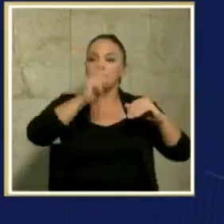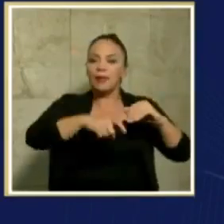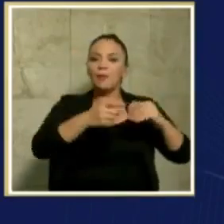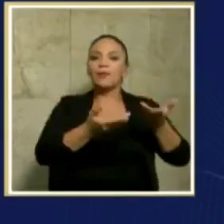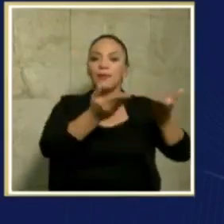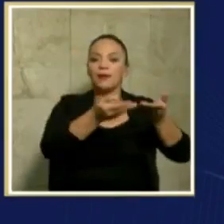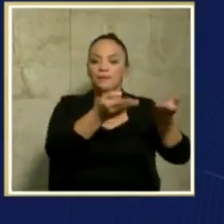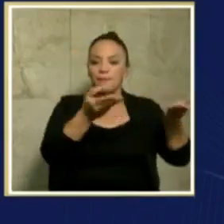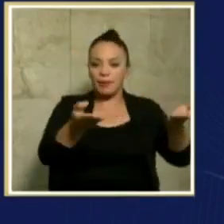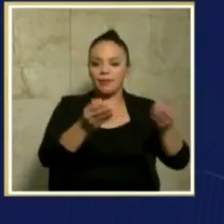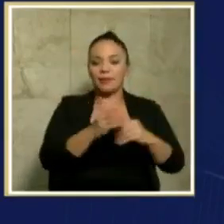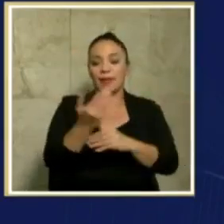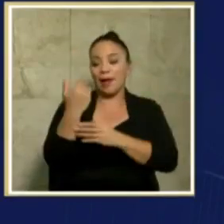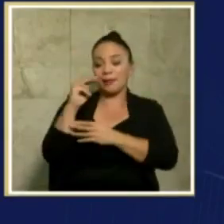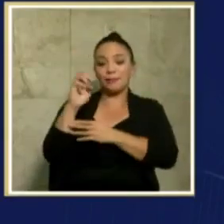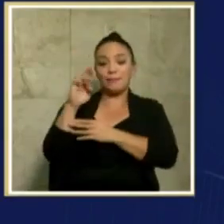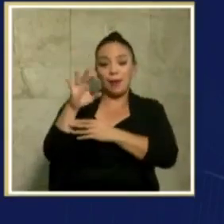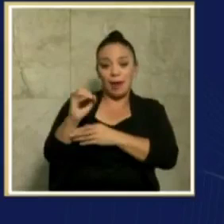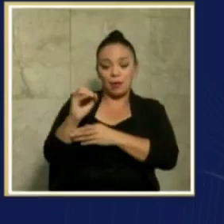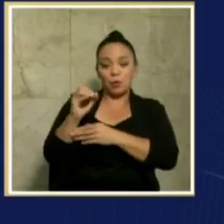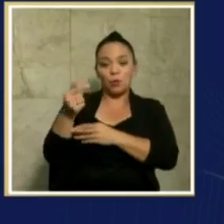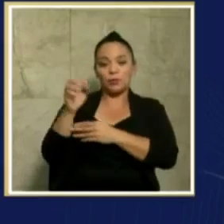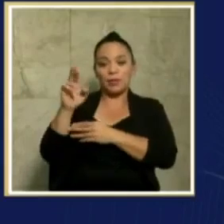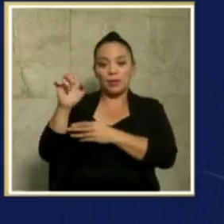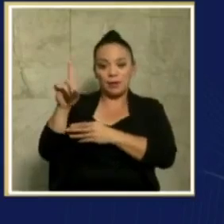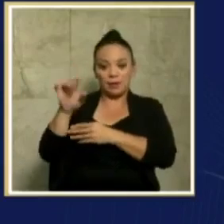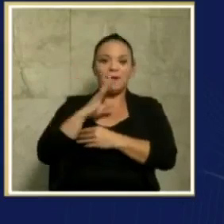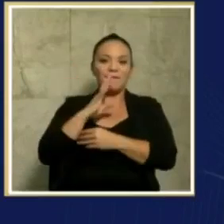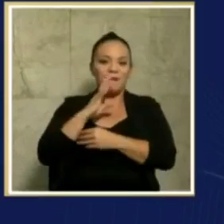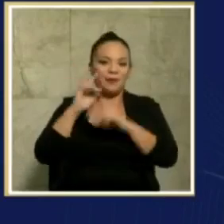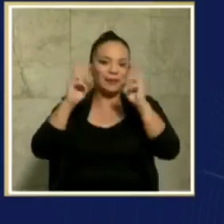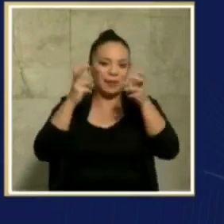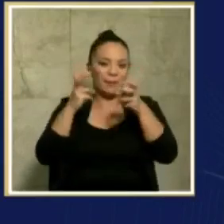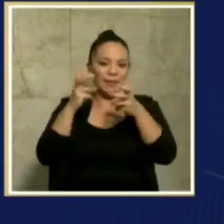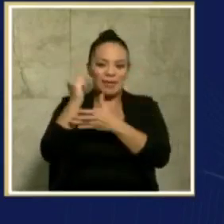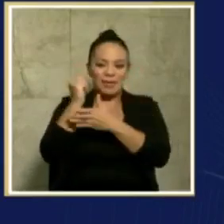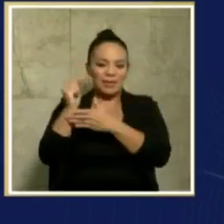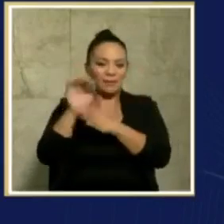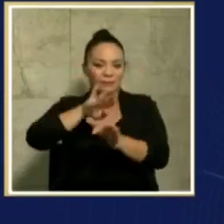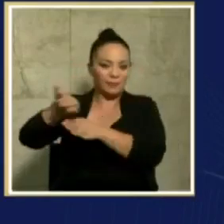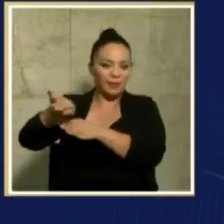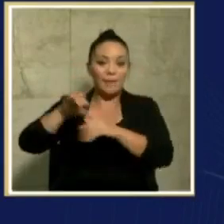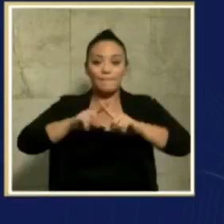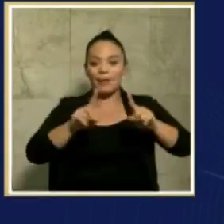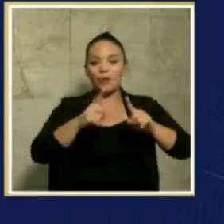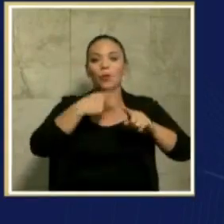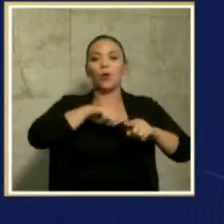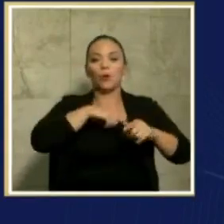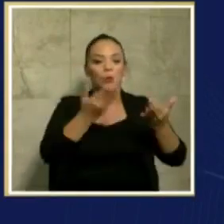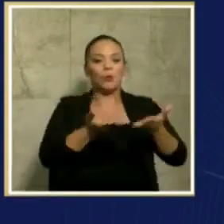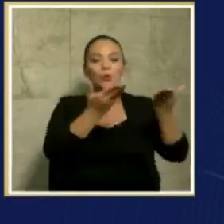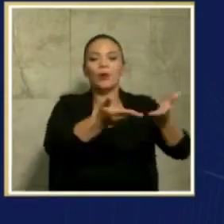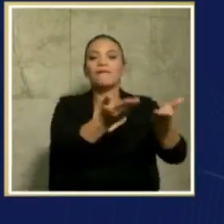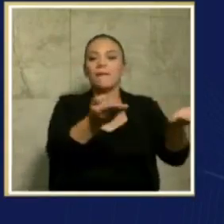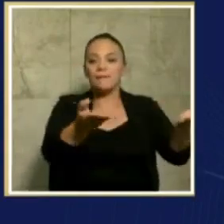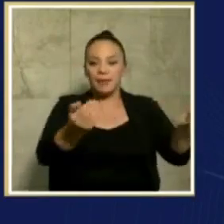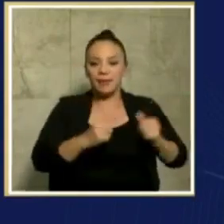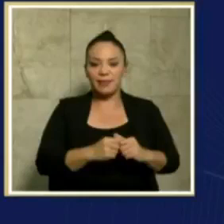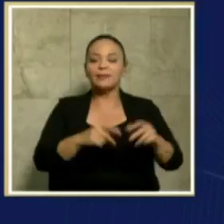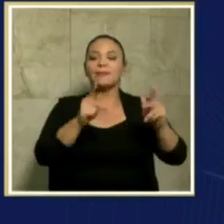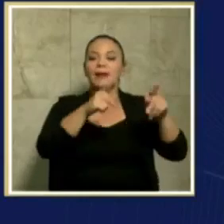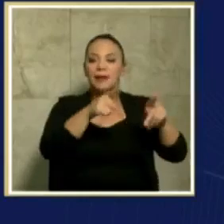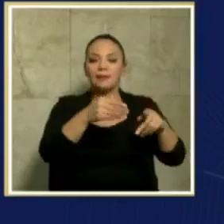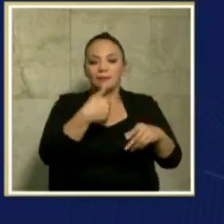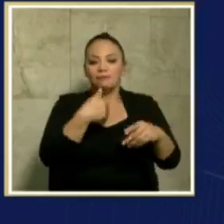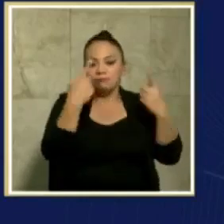don Mario, don Gerald hablaban de quitar, más bien, al crimen. Aquí se trata de ponerle a la gente las herramientas para que pues tenga un